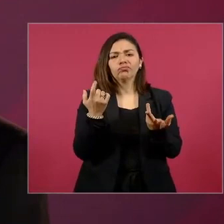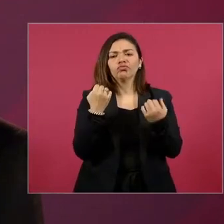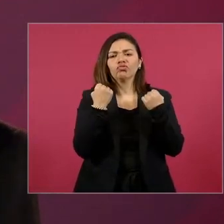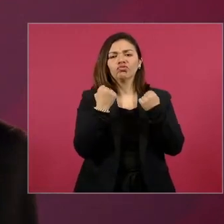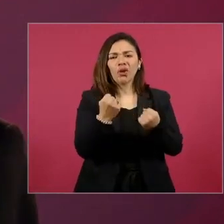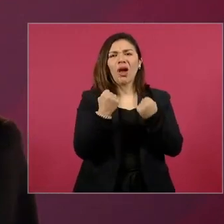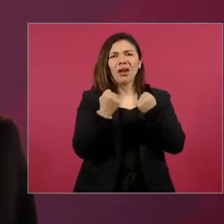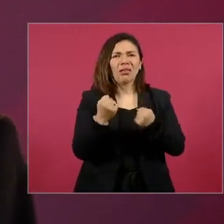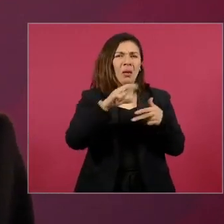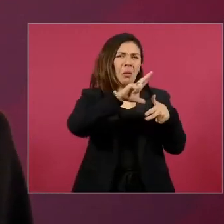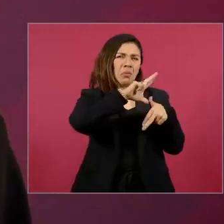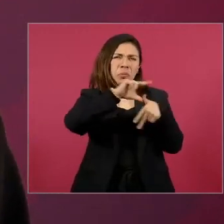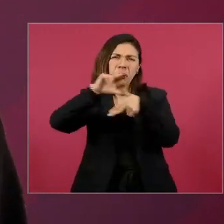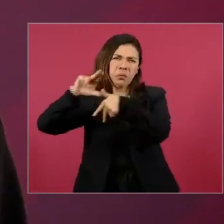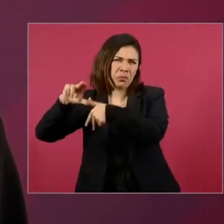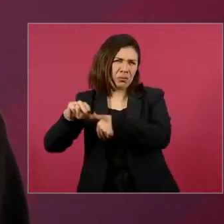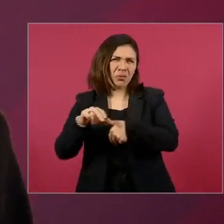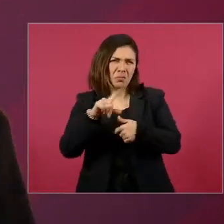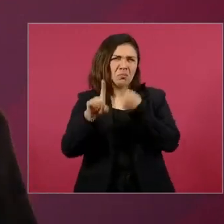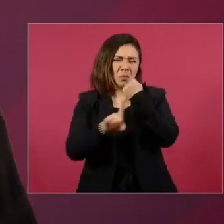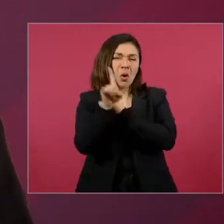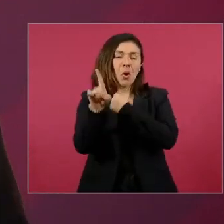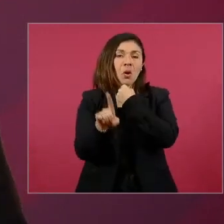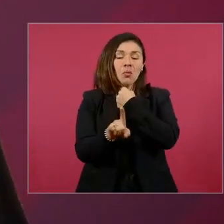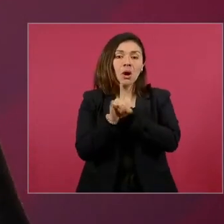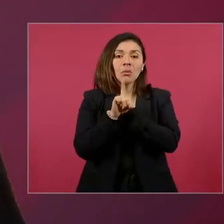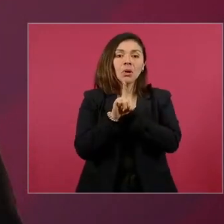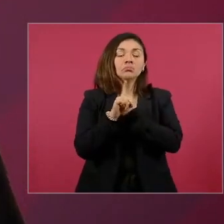esa desgracia están